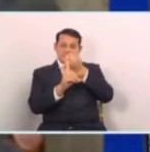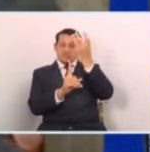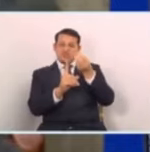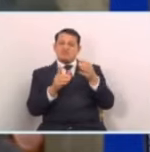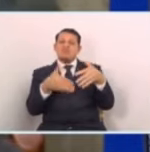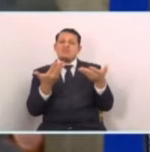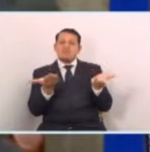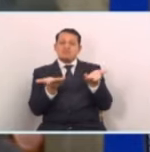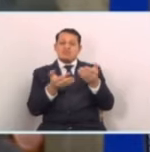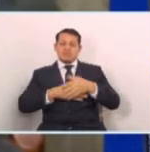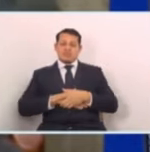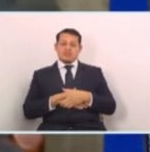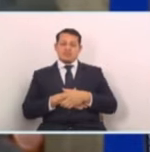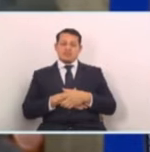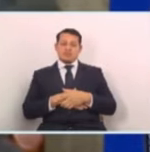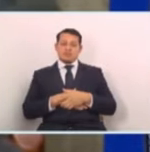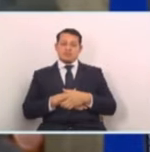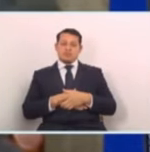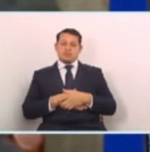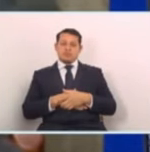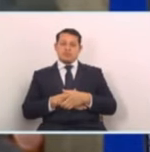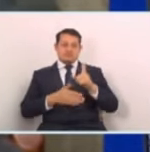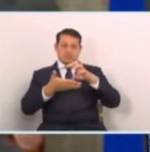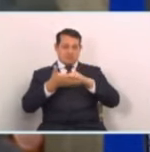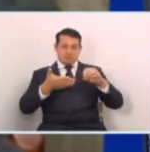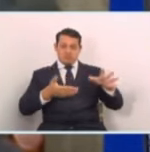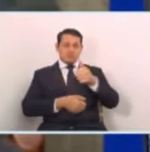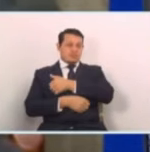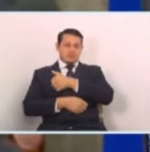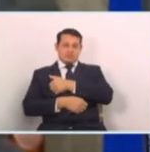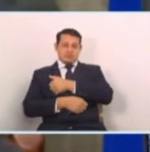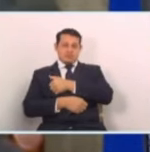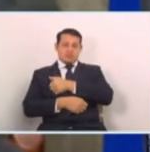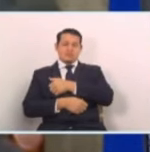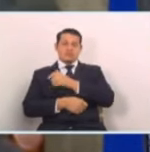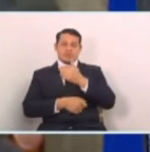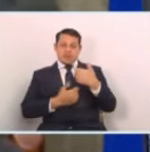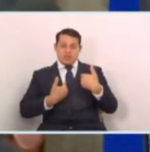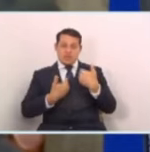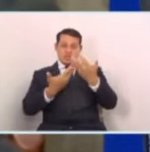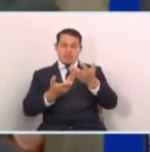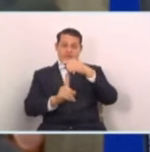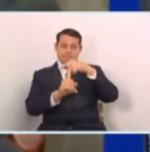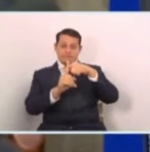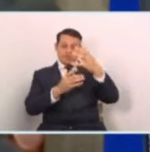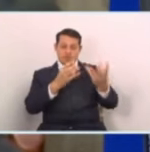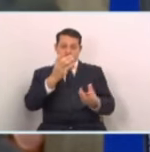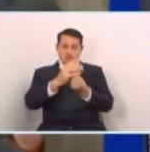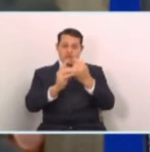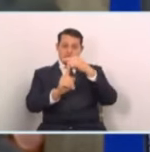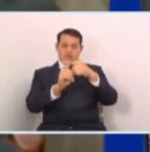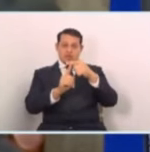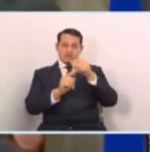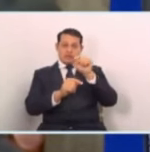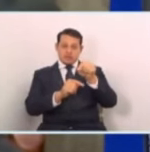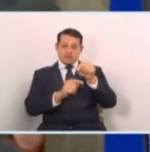se está desarrollando. Nadie está quitando atribuciones, de hecho, estamos dándole más atribuciones.